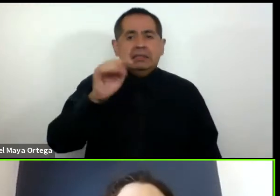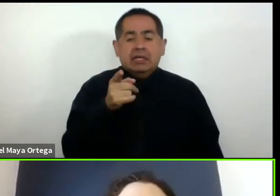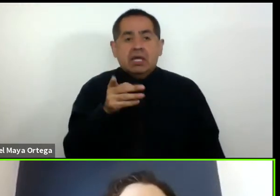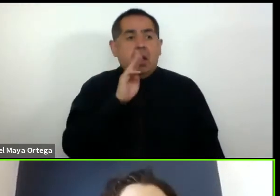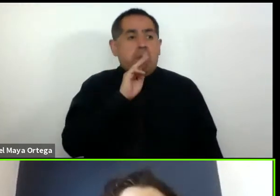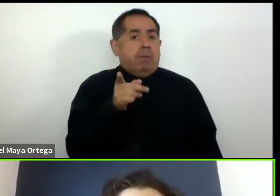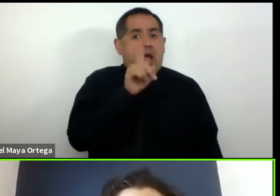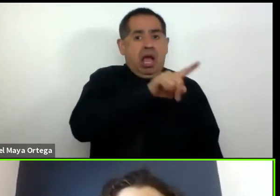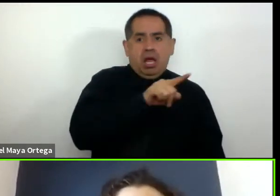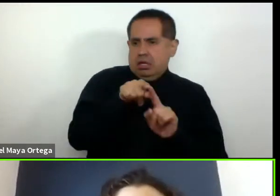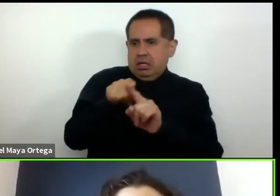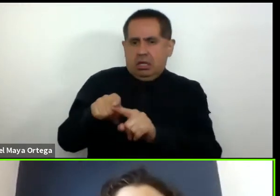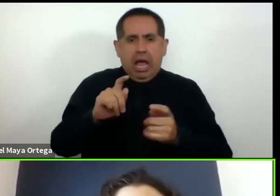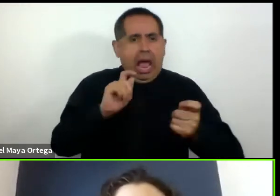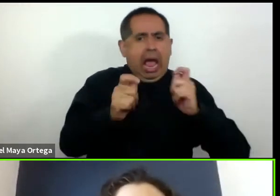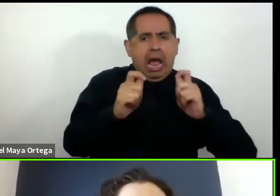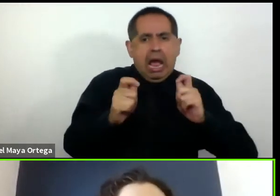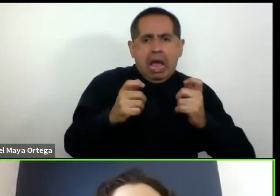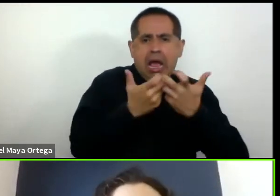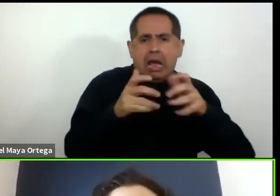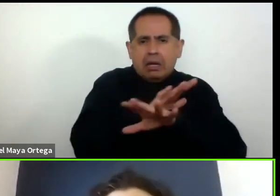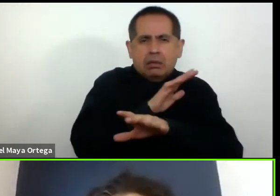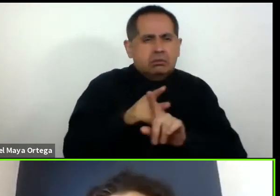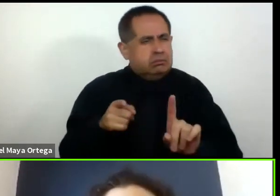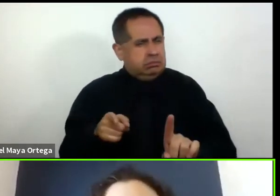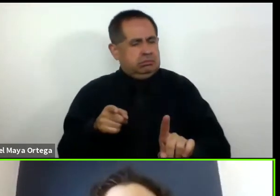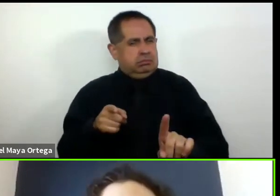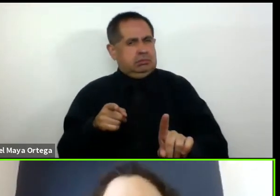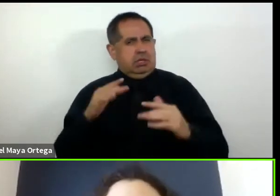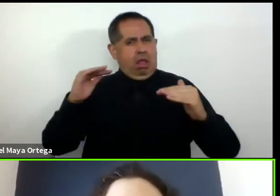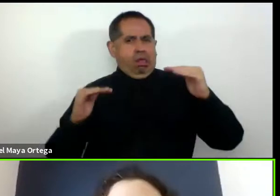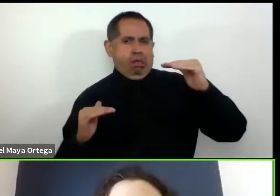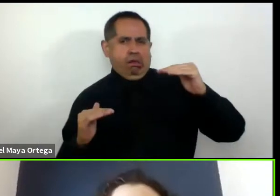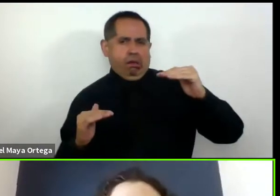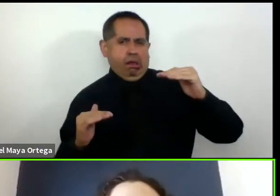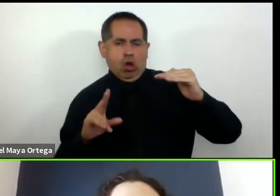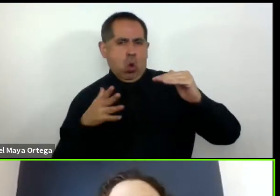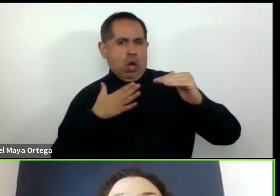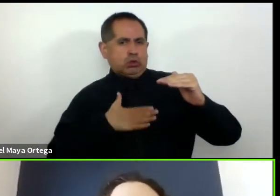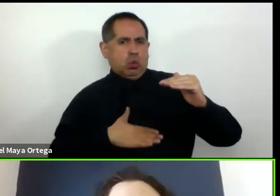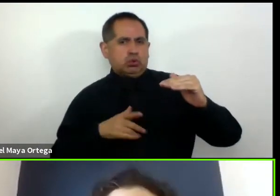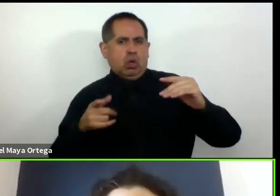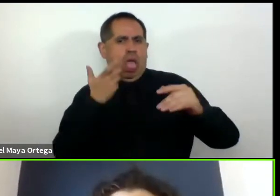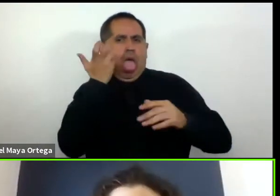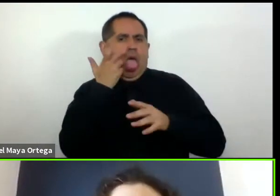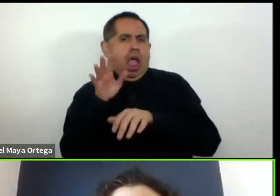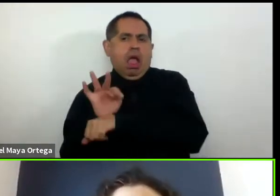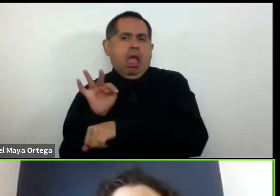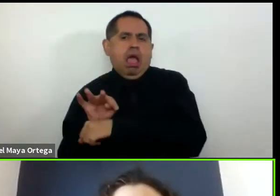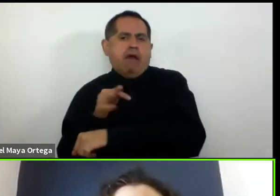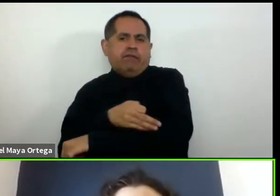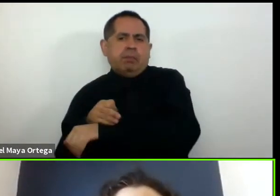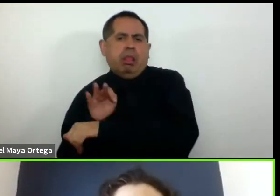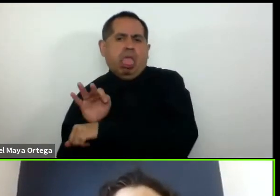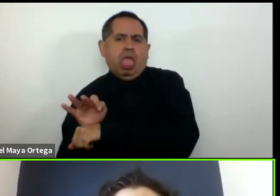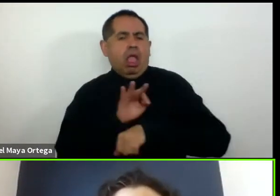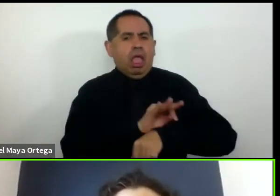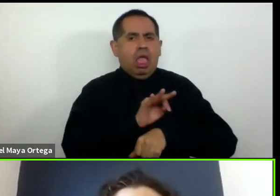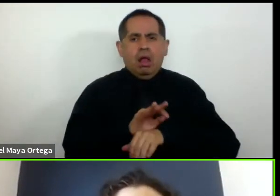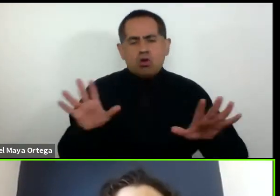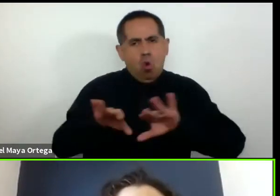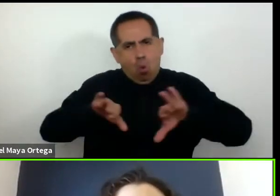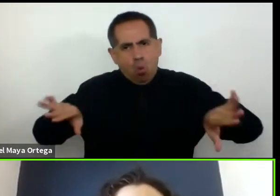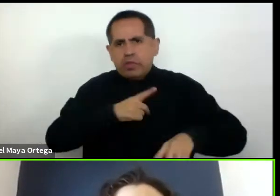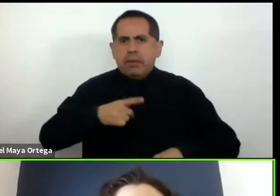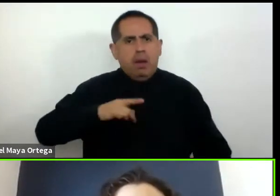imputado quien implemente los ajustes de procedimiento, entonces no estaremos desequilibrando esa balanza que tiene que haber entre el derecho de las dos